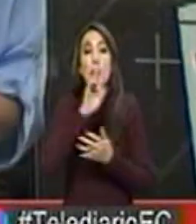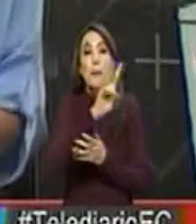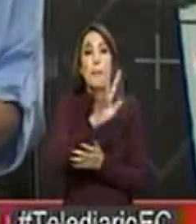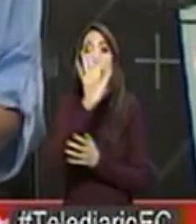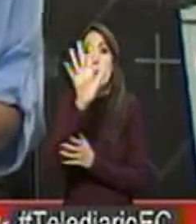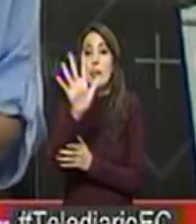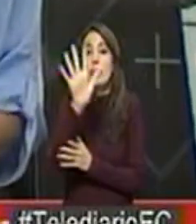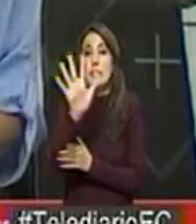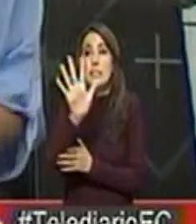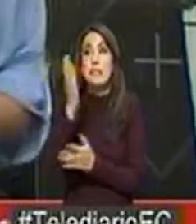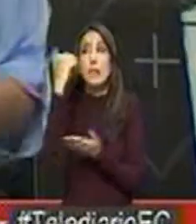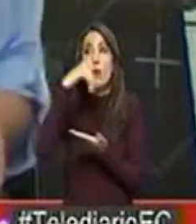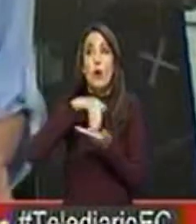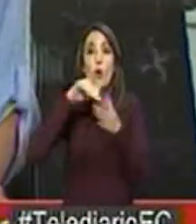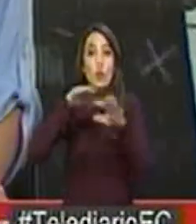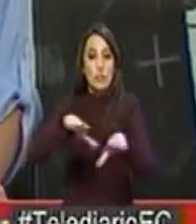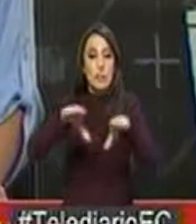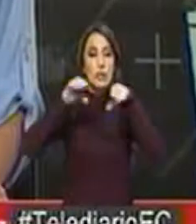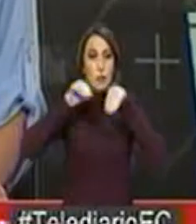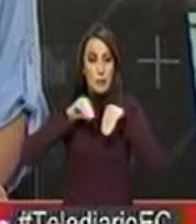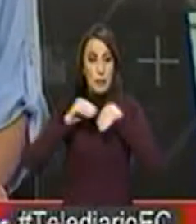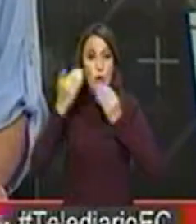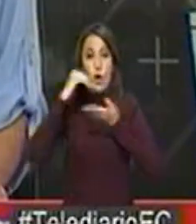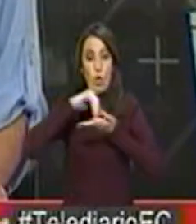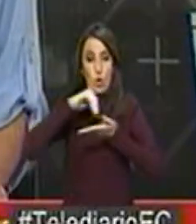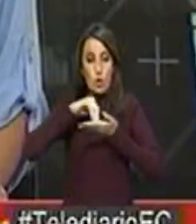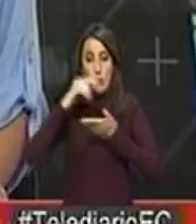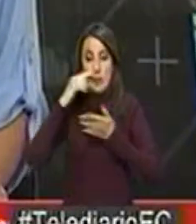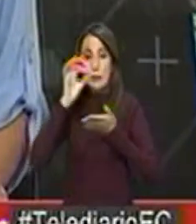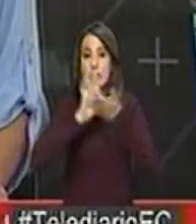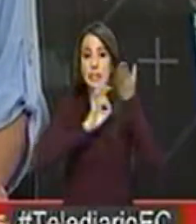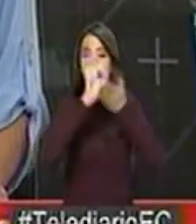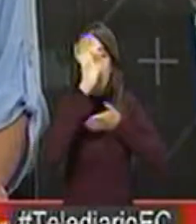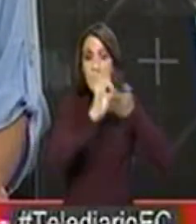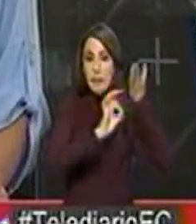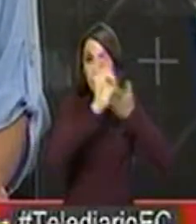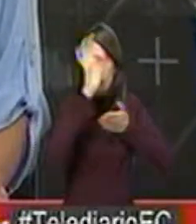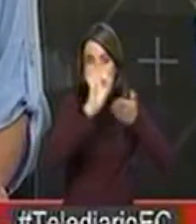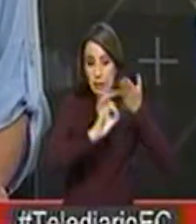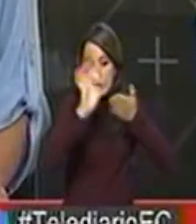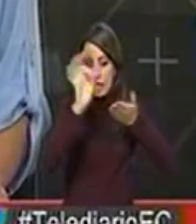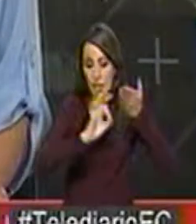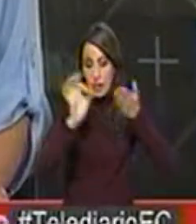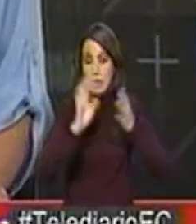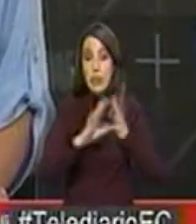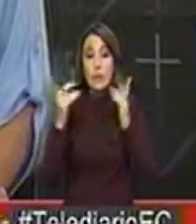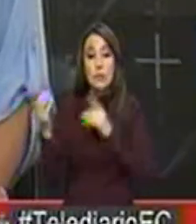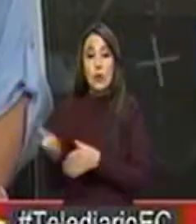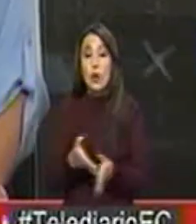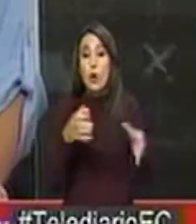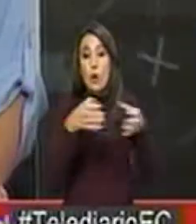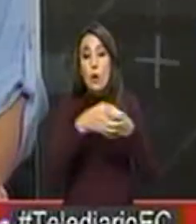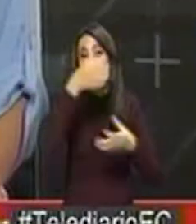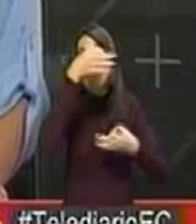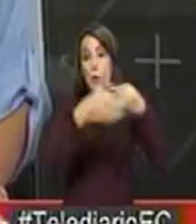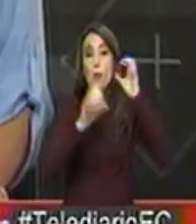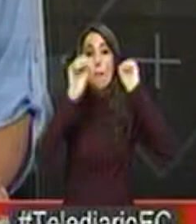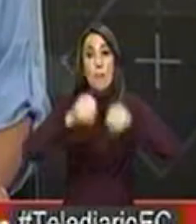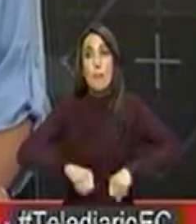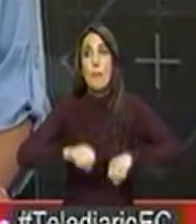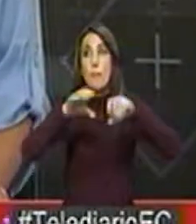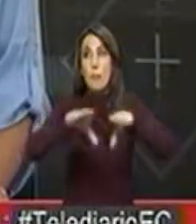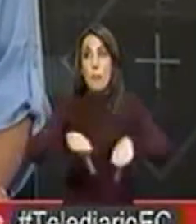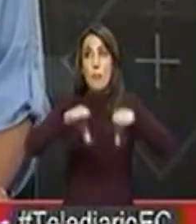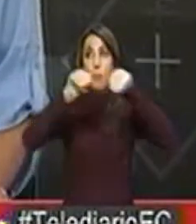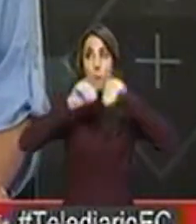25 reconsideraciones. Según el vocal Juan José Morillo, los jueces de las Cortes Provinciales podrían asumir de